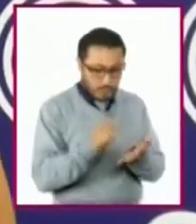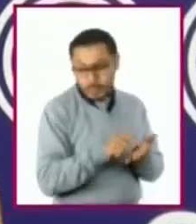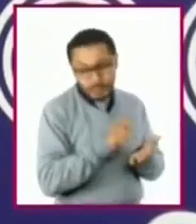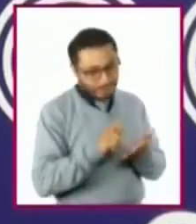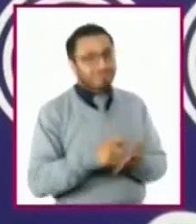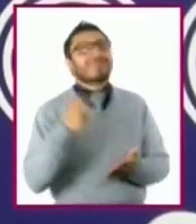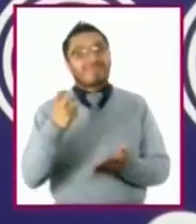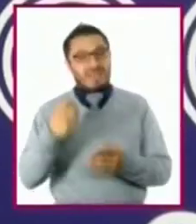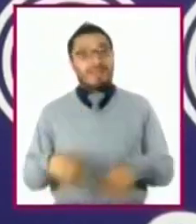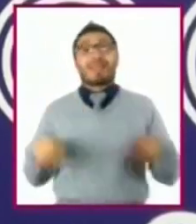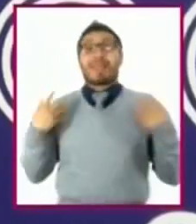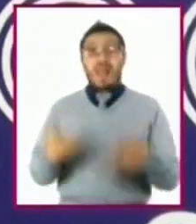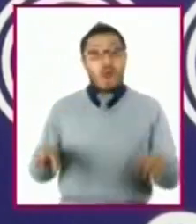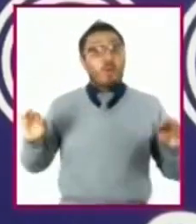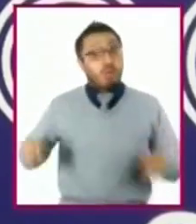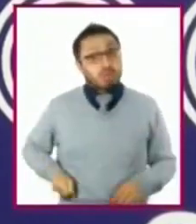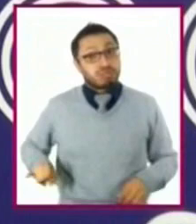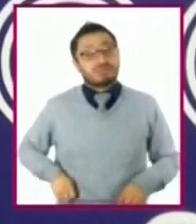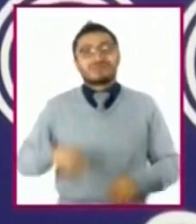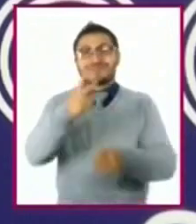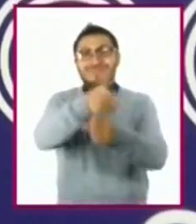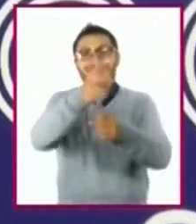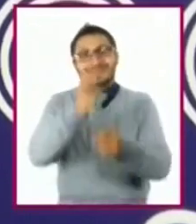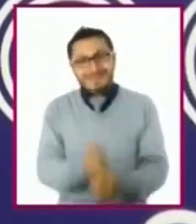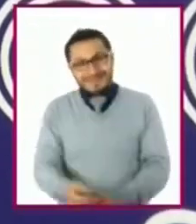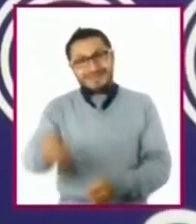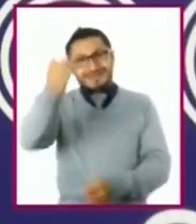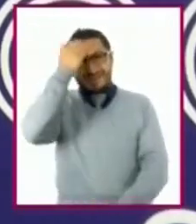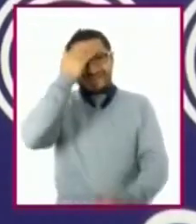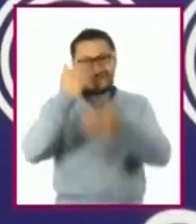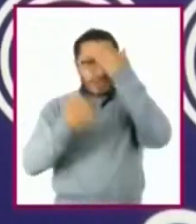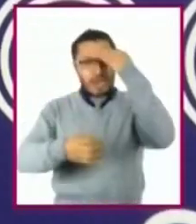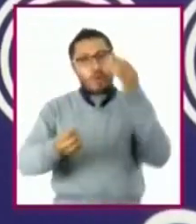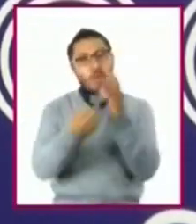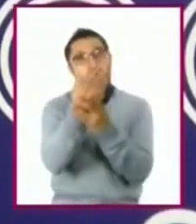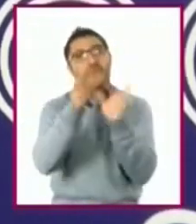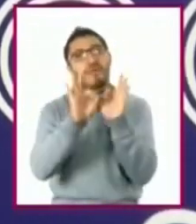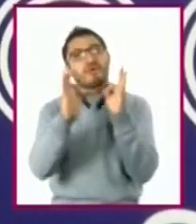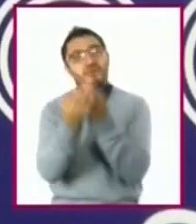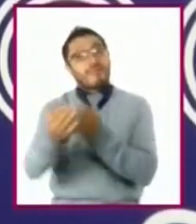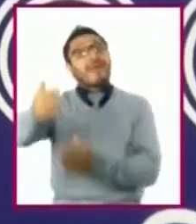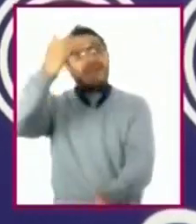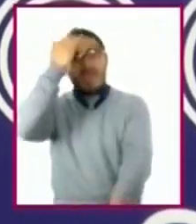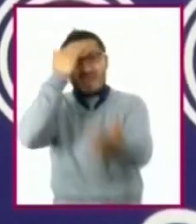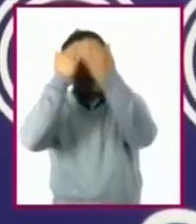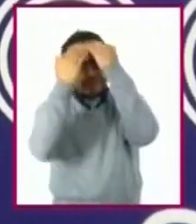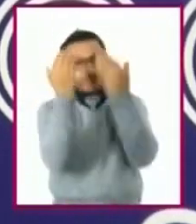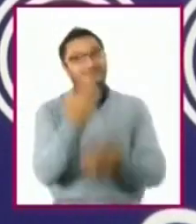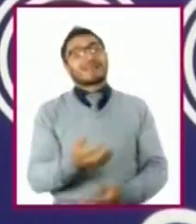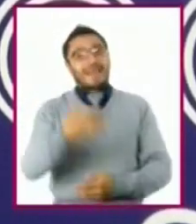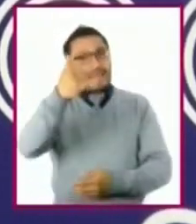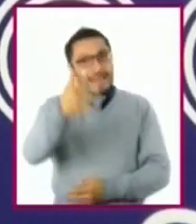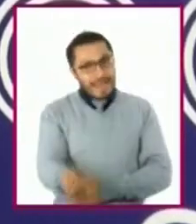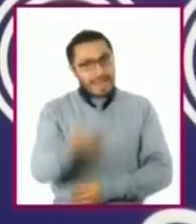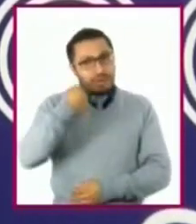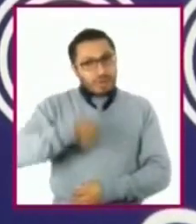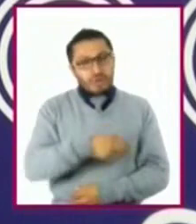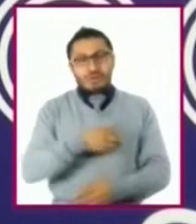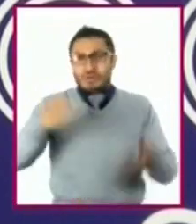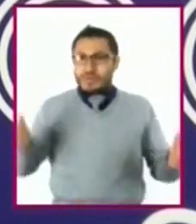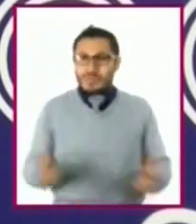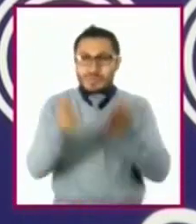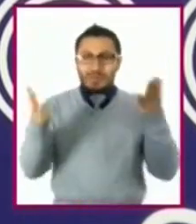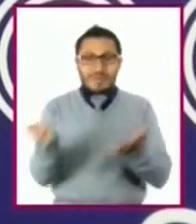Bien, les invito a que descubramos nuevas herramientas que nos ayuden a ser mejores lectores y comprender mejor todas las